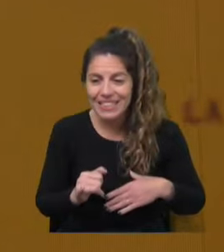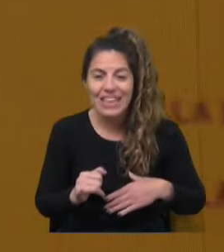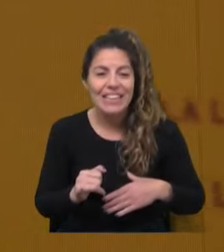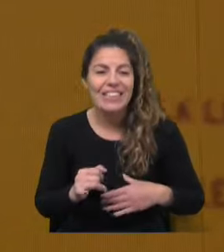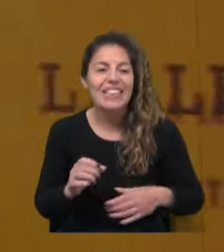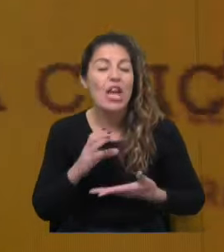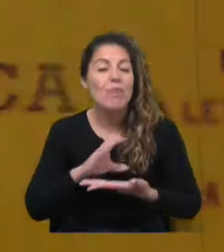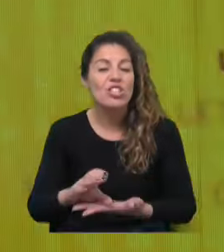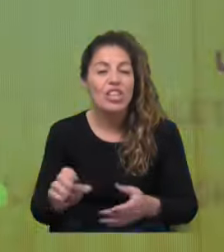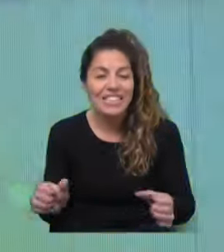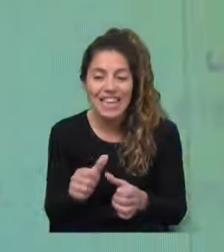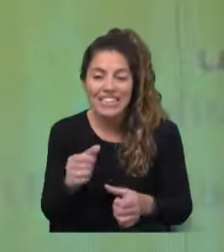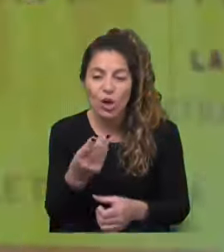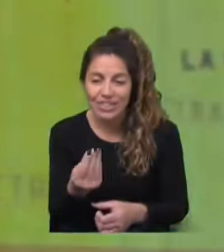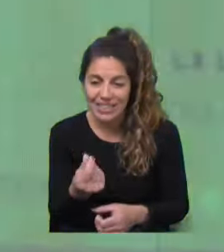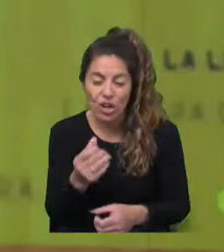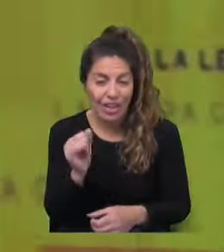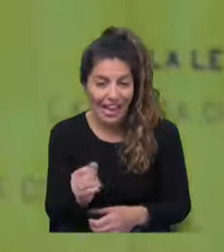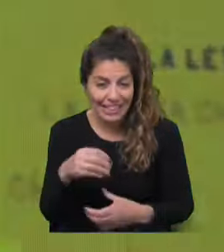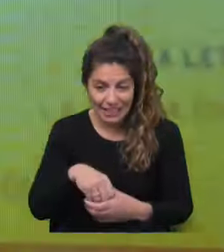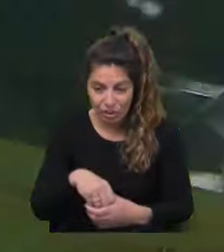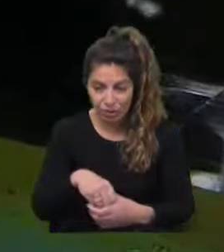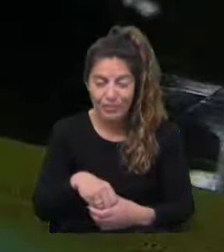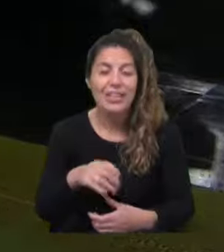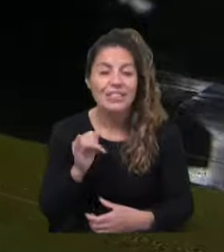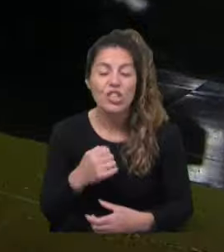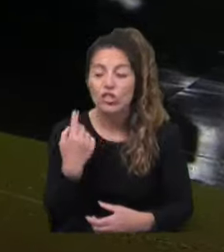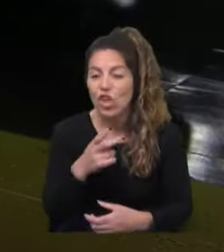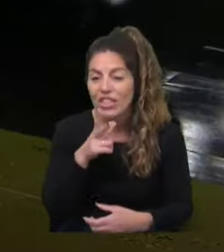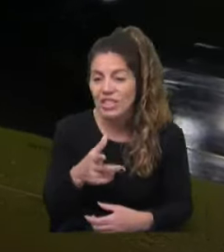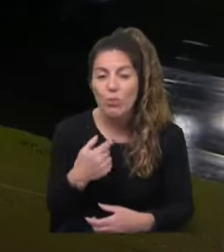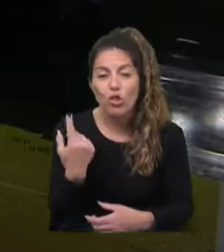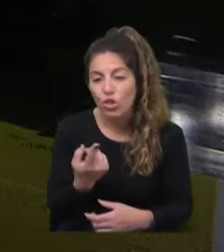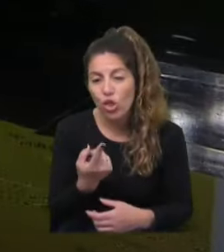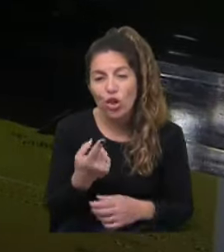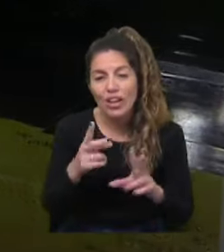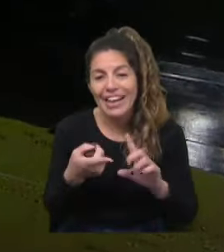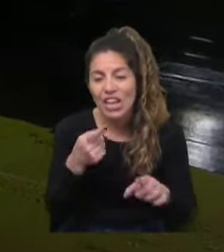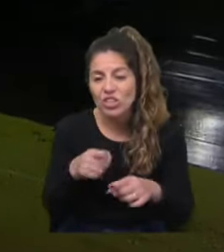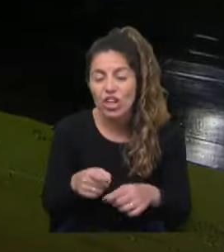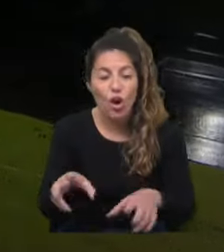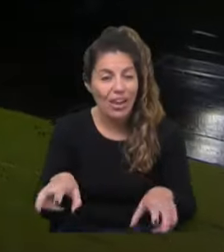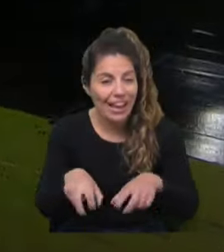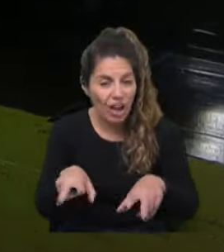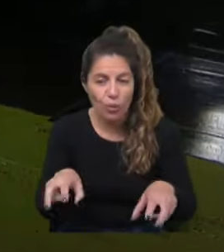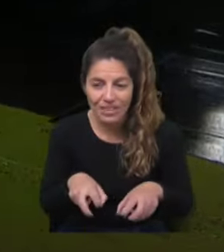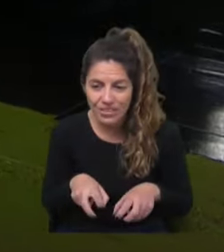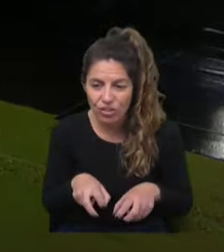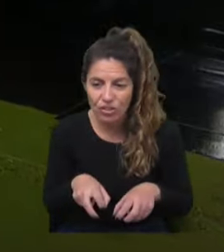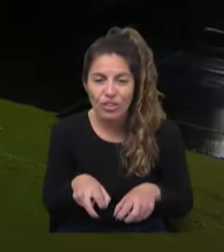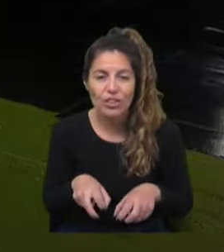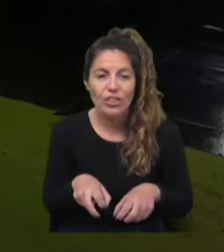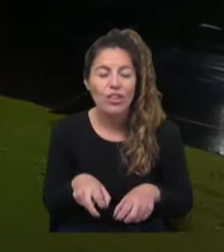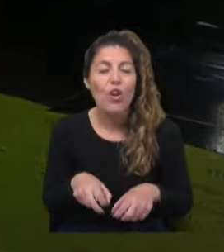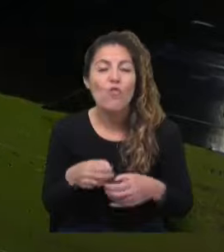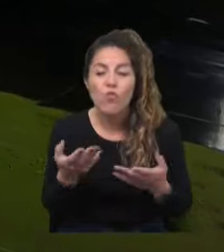qué inversiones se hacen con el dinero que entra. Claro, nosotros decimos que todos los aspectos que tenían que ver con la recaudación